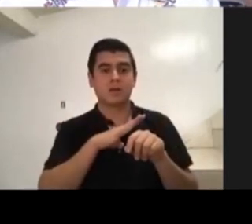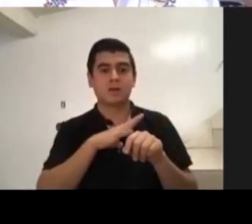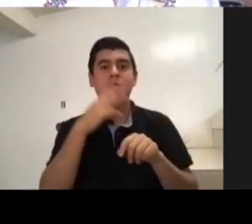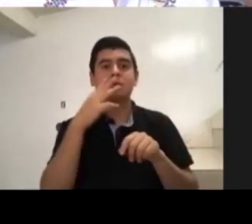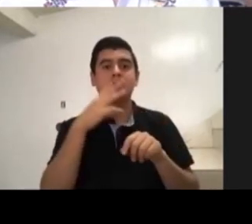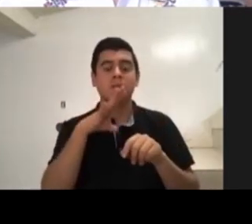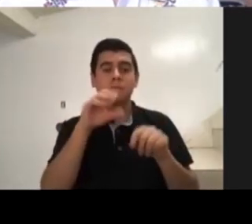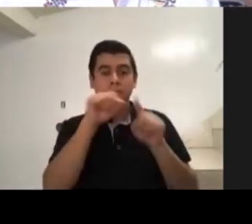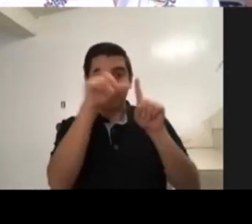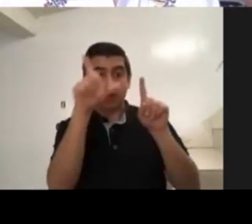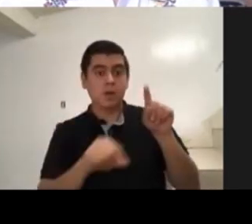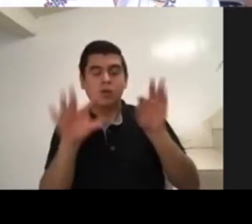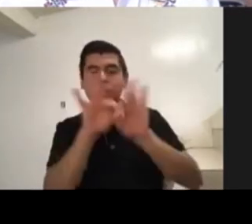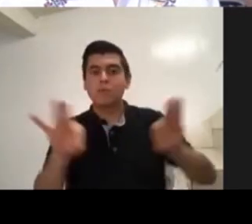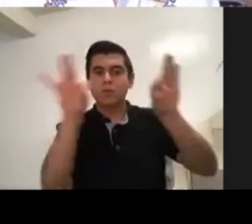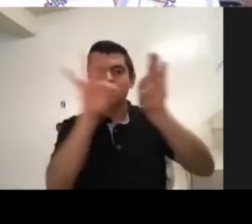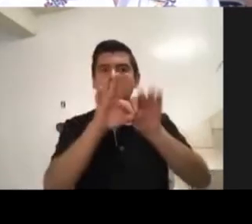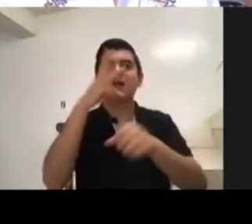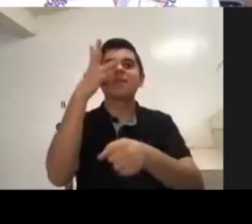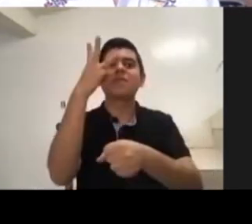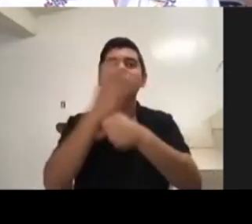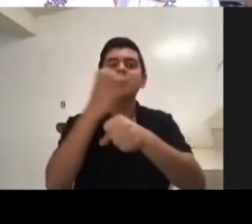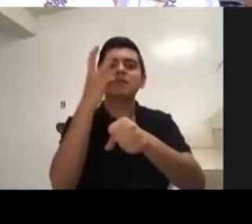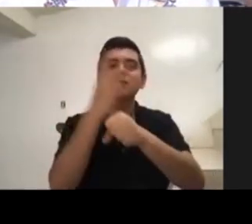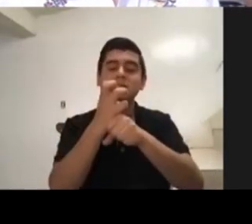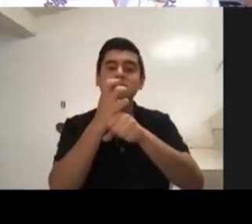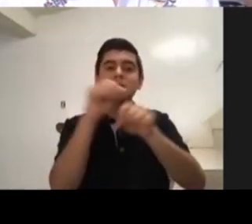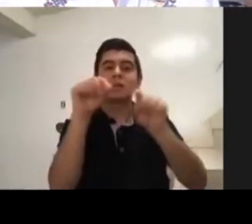millones de estudiantes en